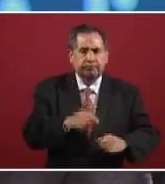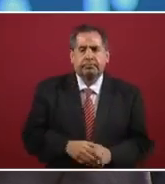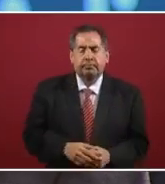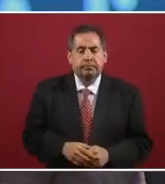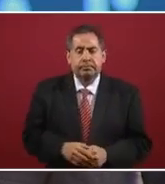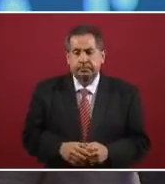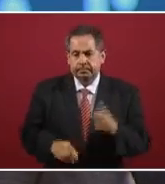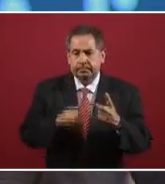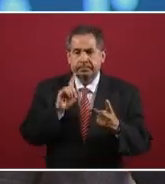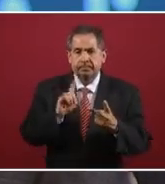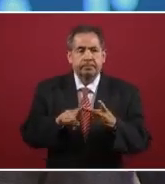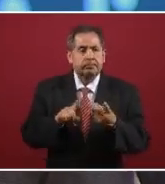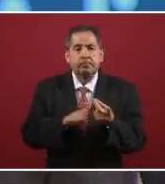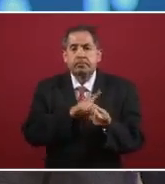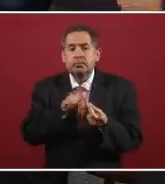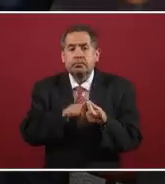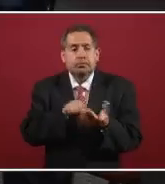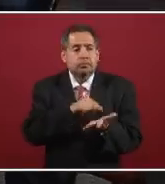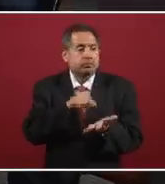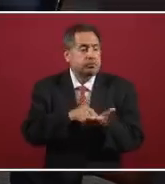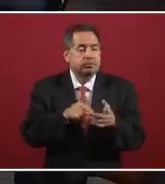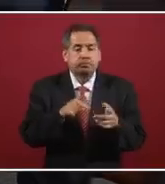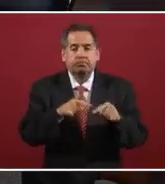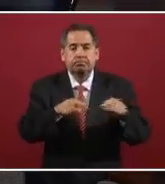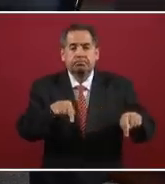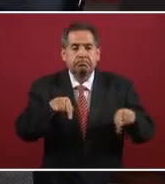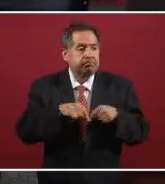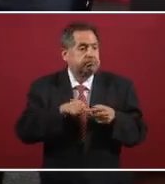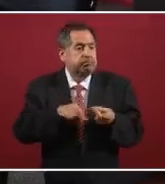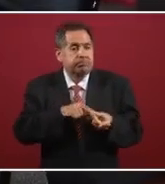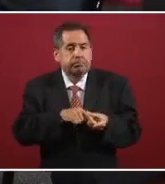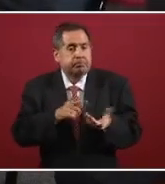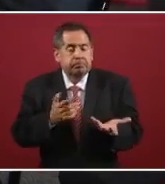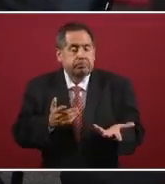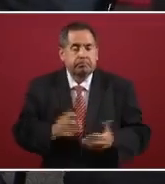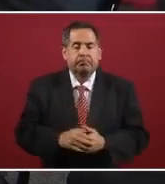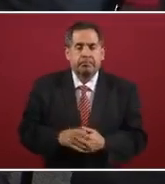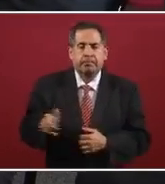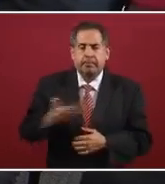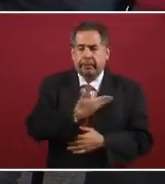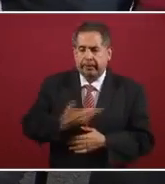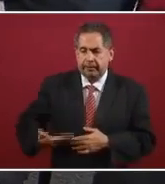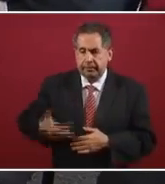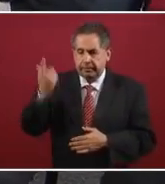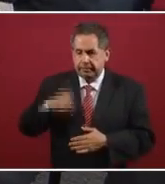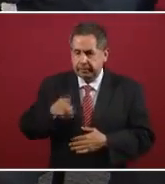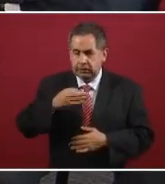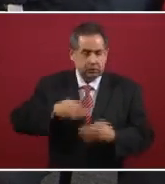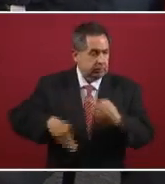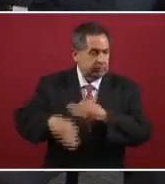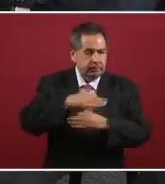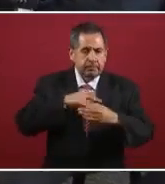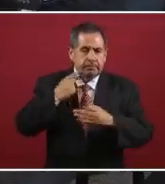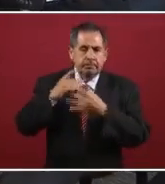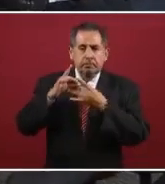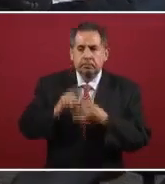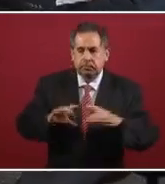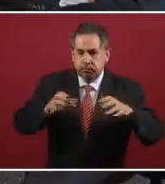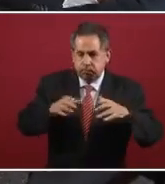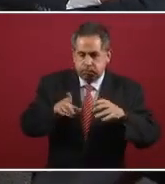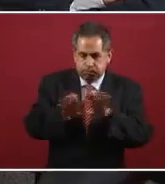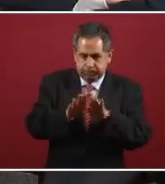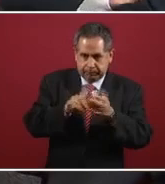la territorialización. Y esto es un elemento que el presidente ha señalado para toda la política pública. La esencia